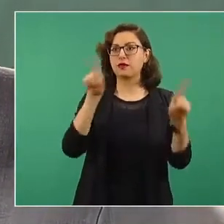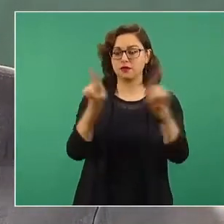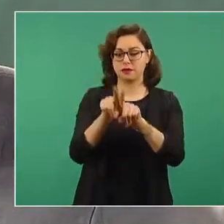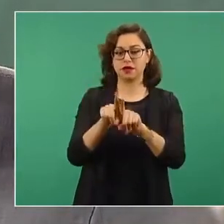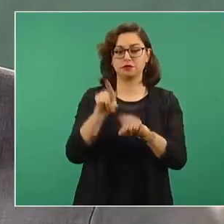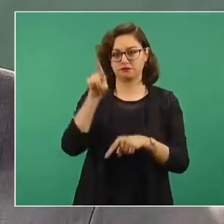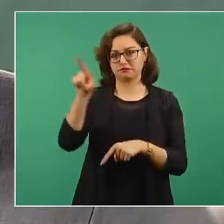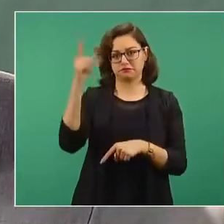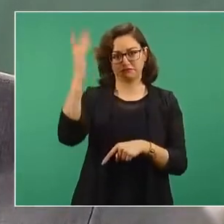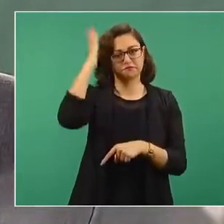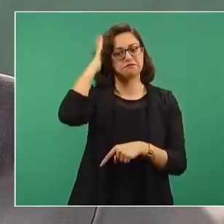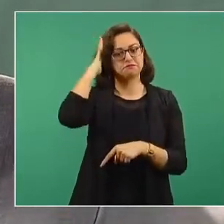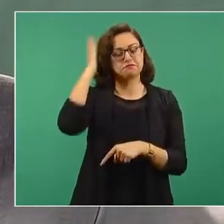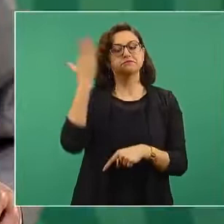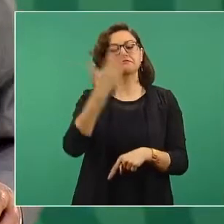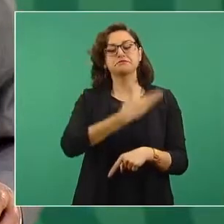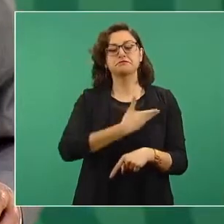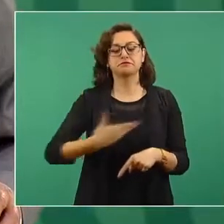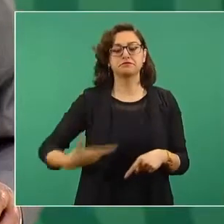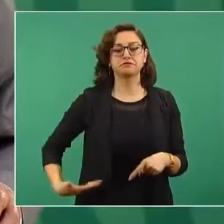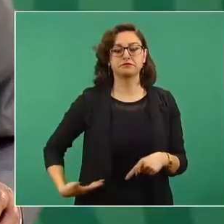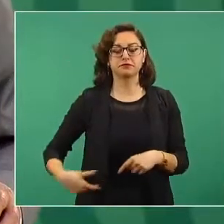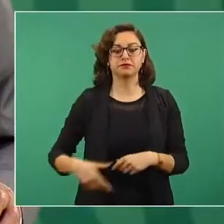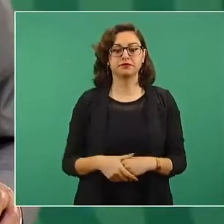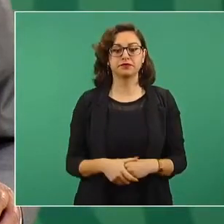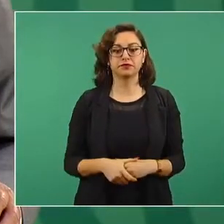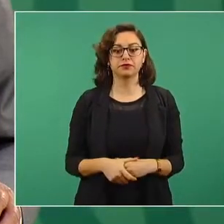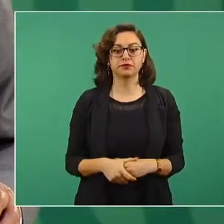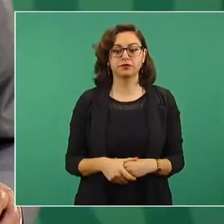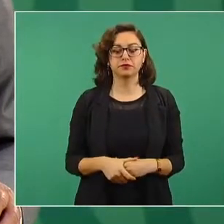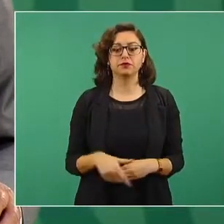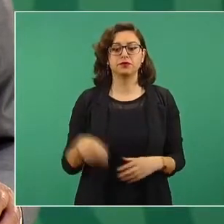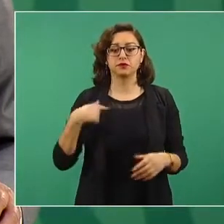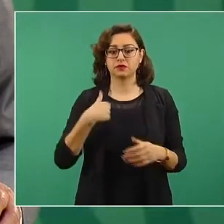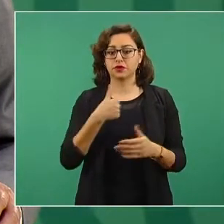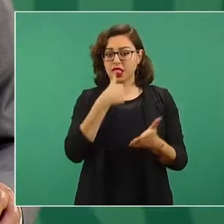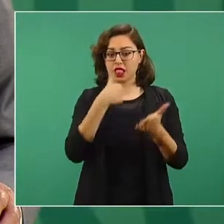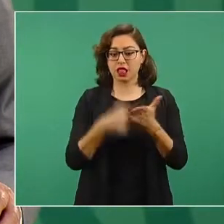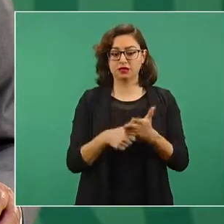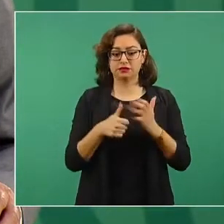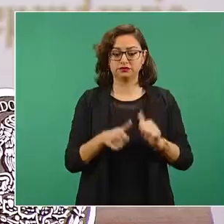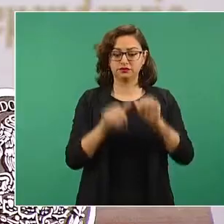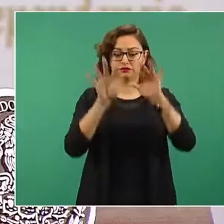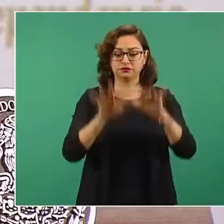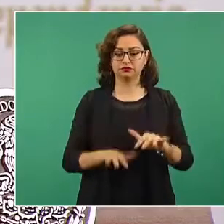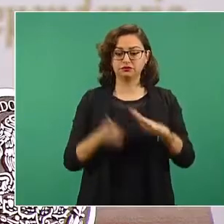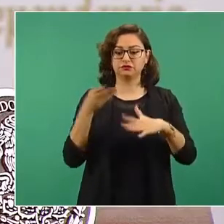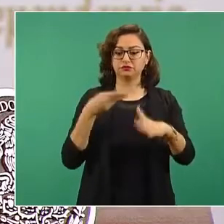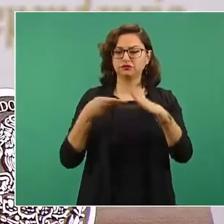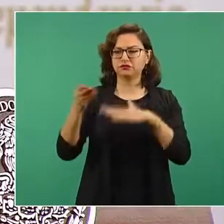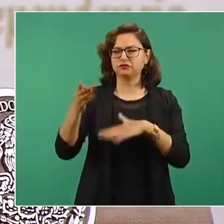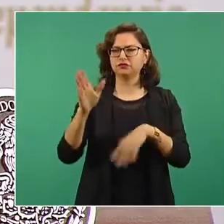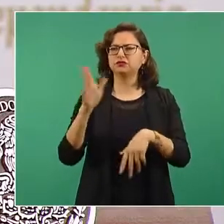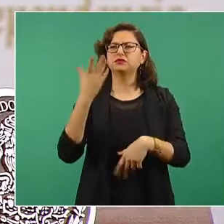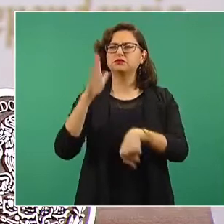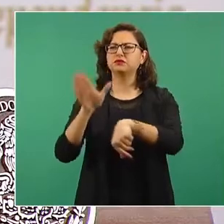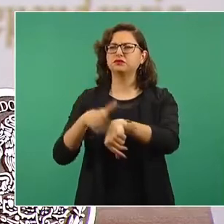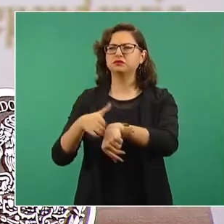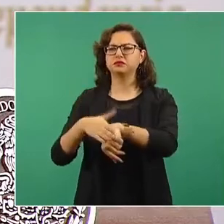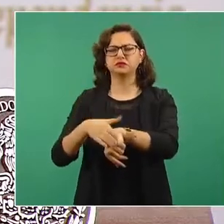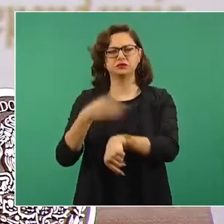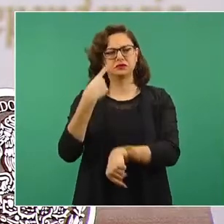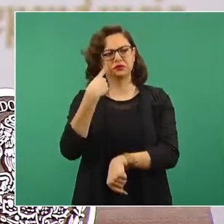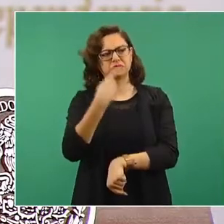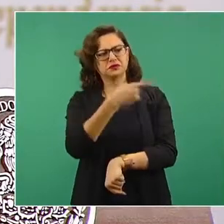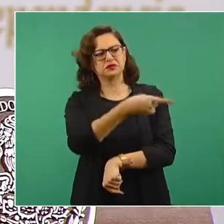Es una carta con relación a la actuación de un juez que